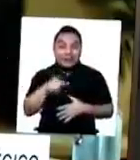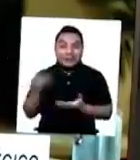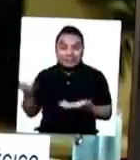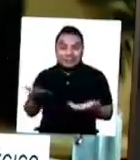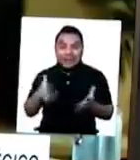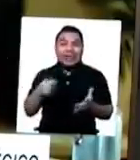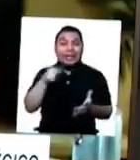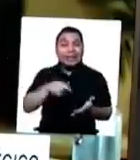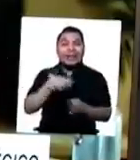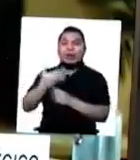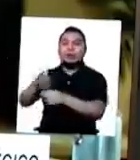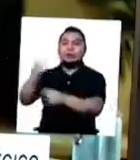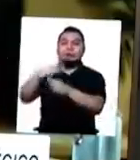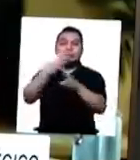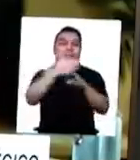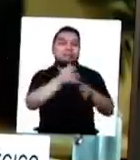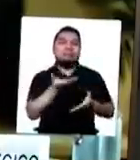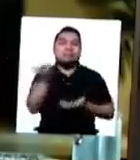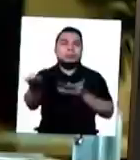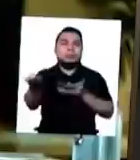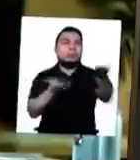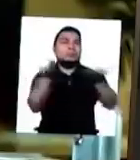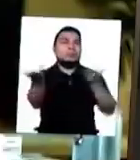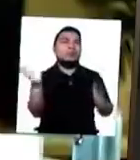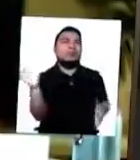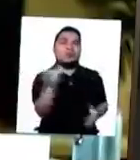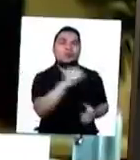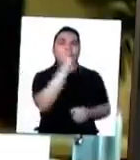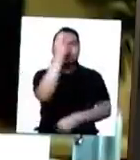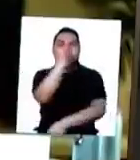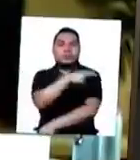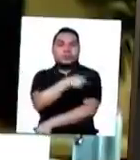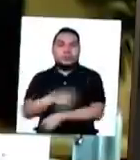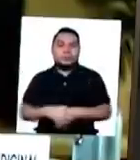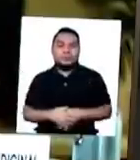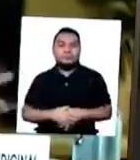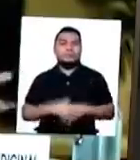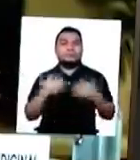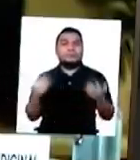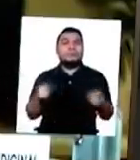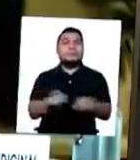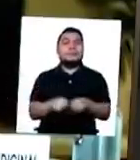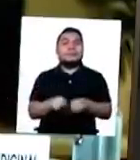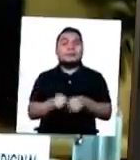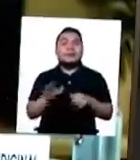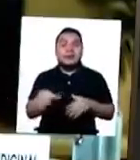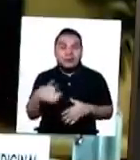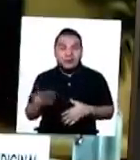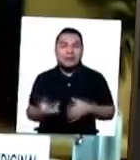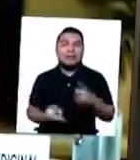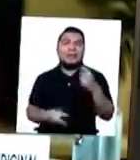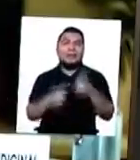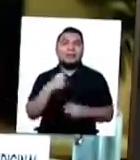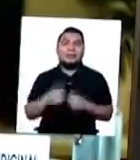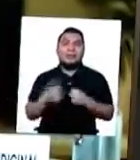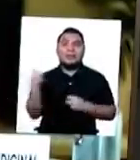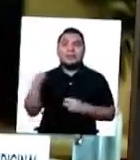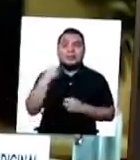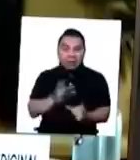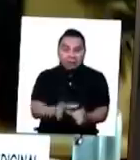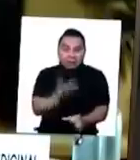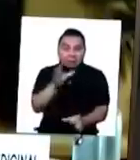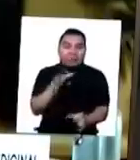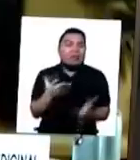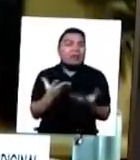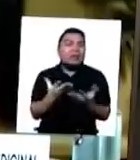de la señorita María Antonieta Alba, la intocable. Porque este gobierno tiene dos intocables, Fiorella Molinelli y María Antonieta Alba.